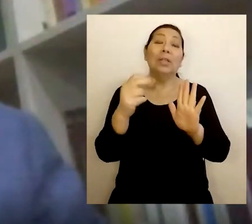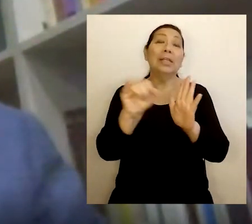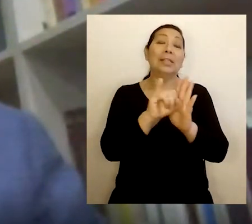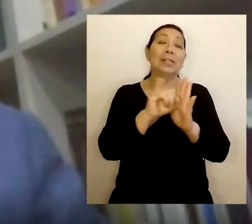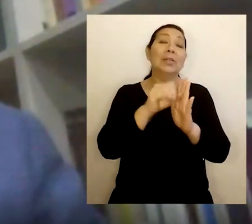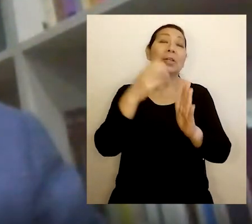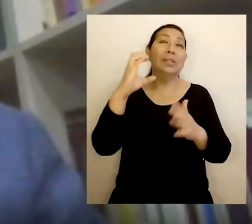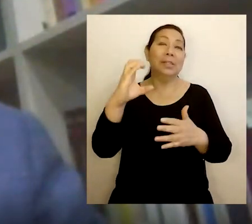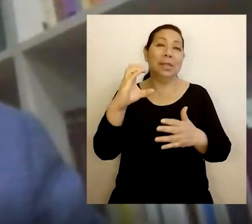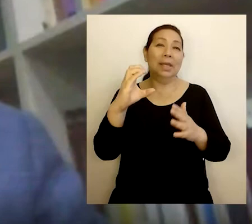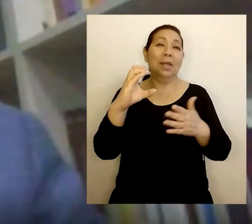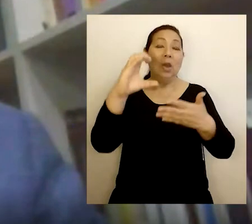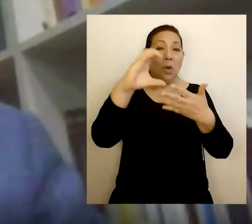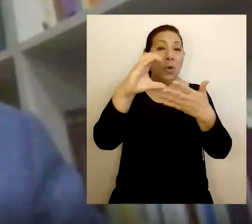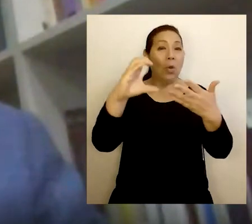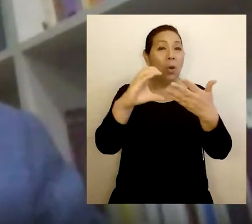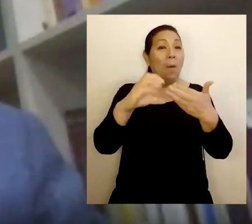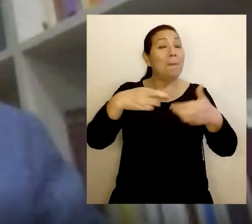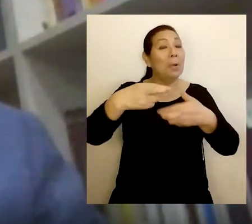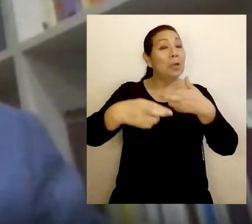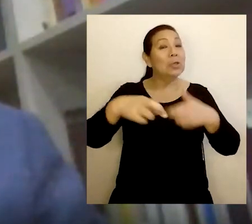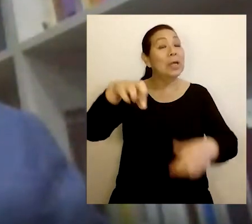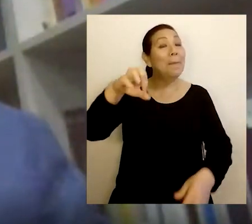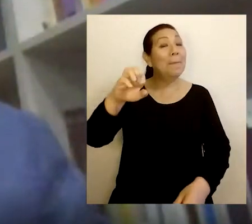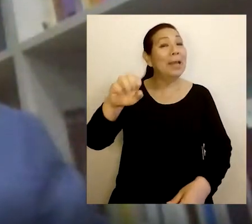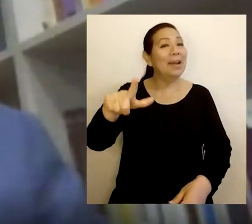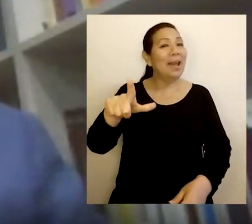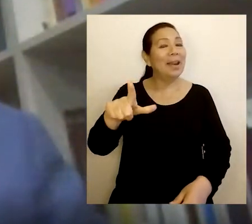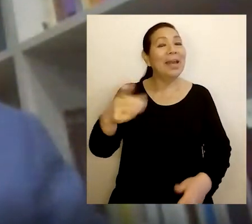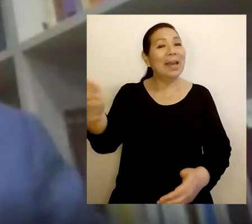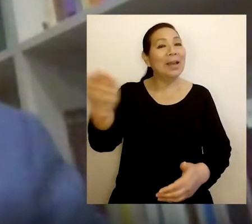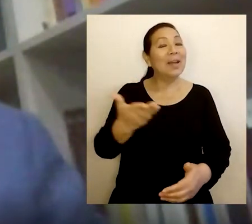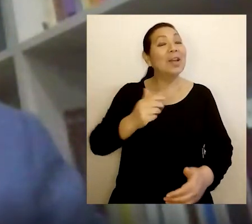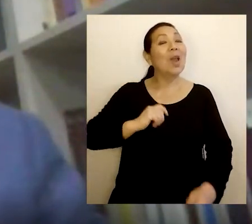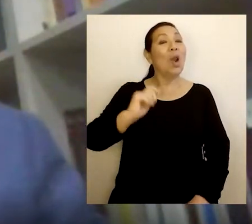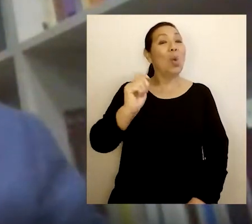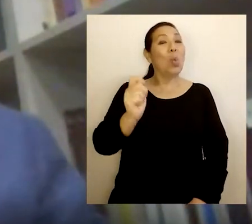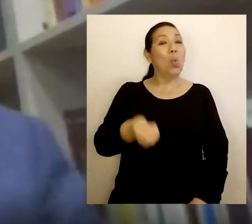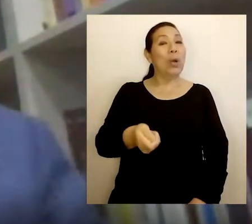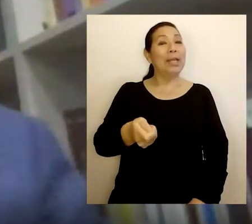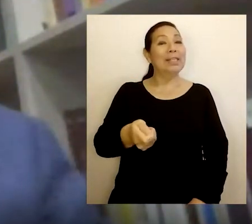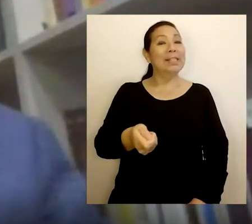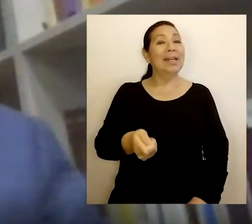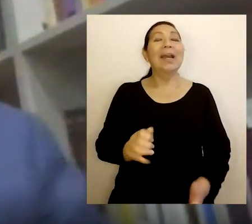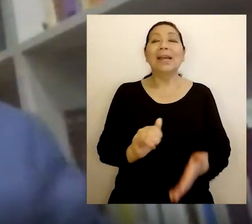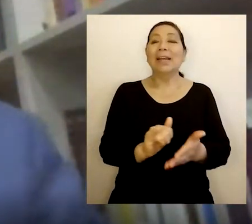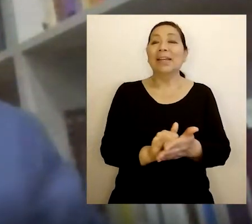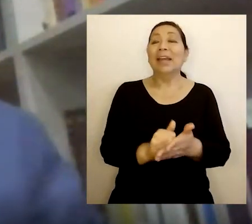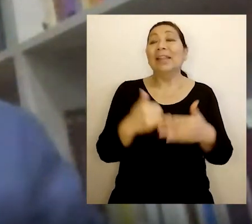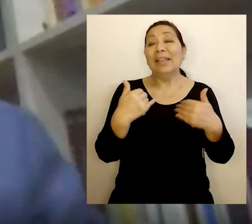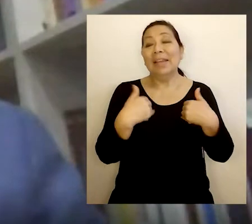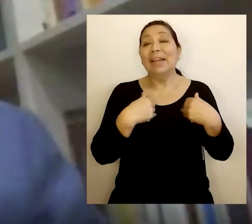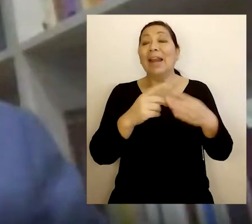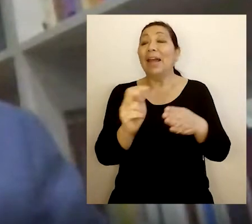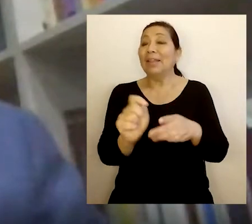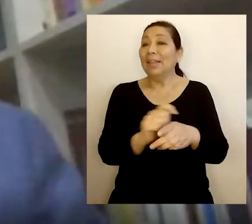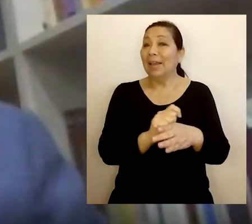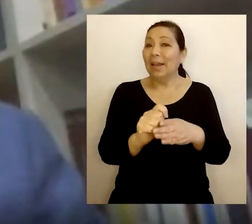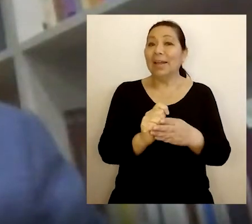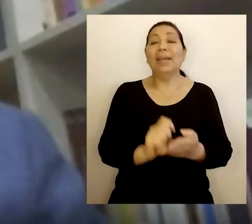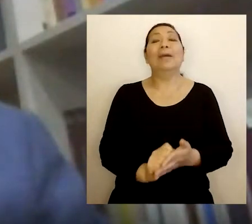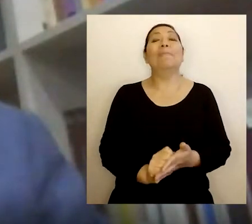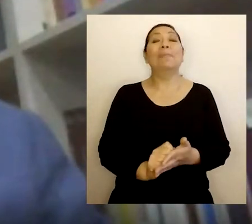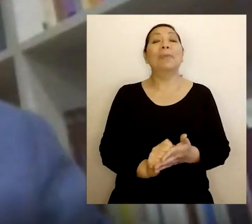6 del nuevo Código Procesal Penal, señala que el juez considera o tiene la tarea de